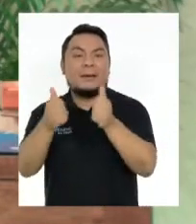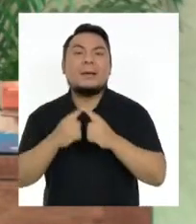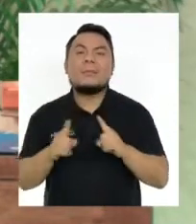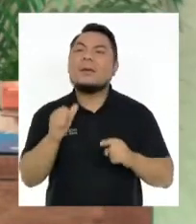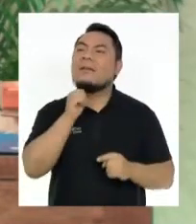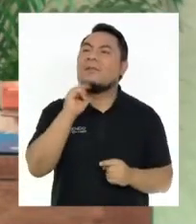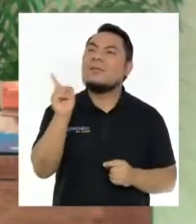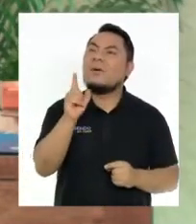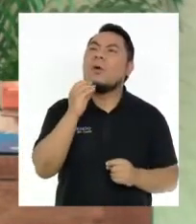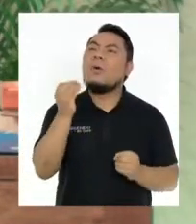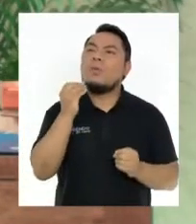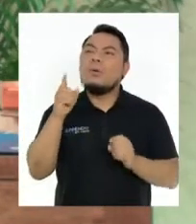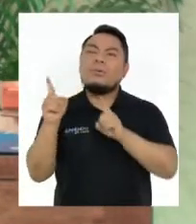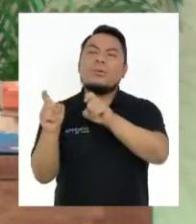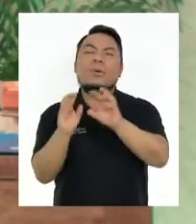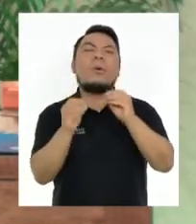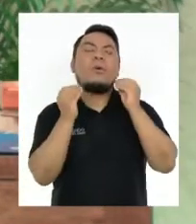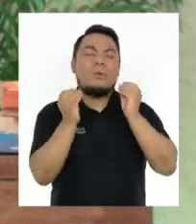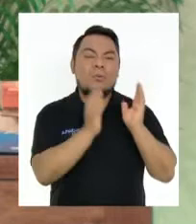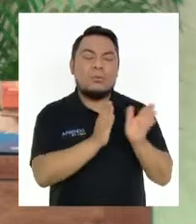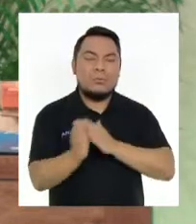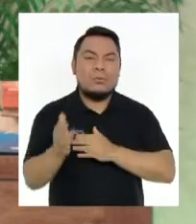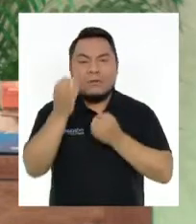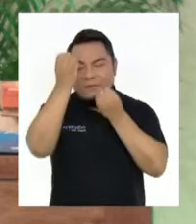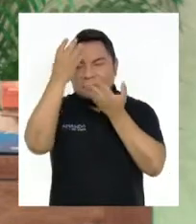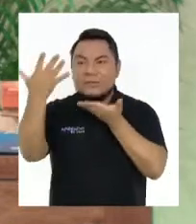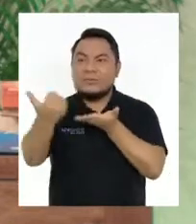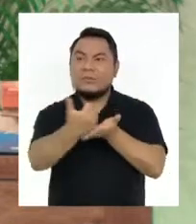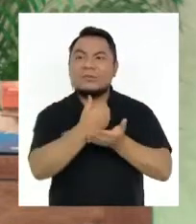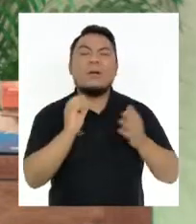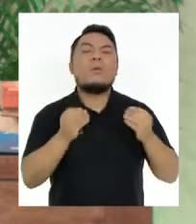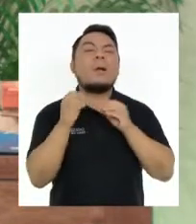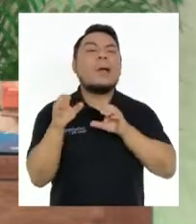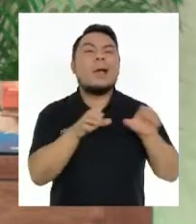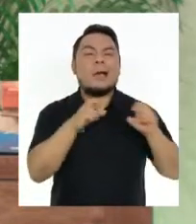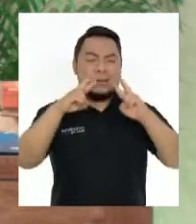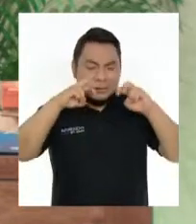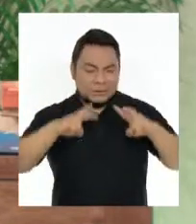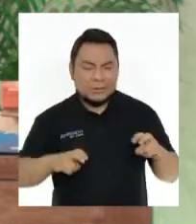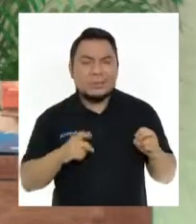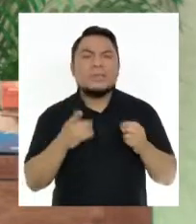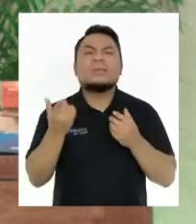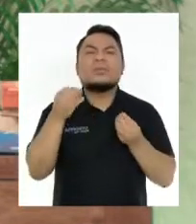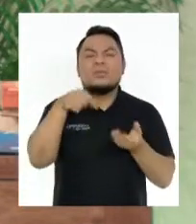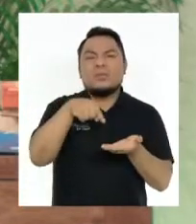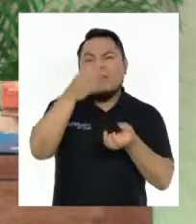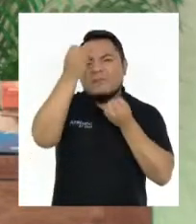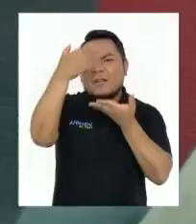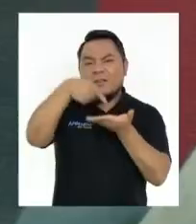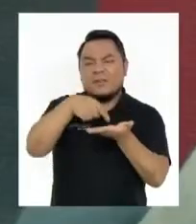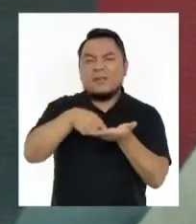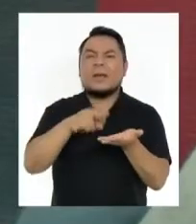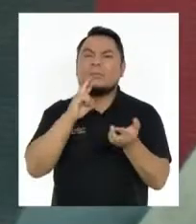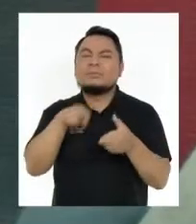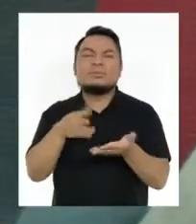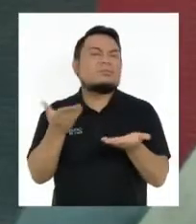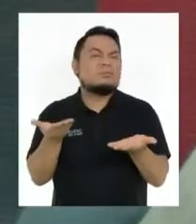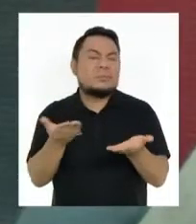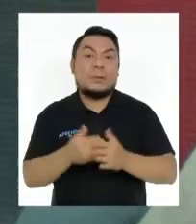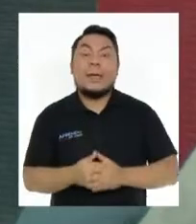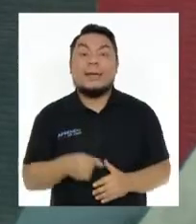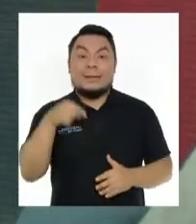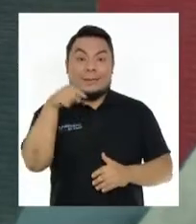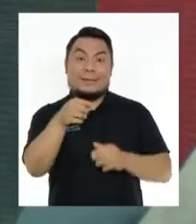cómo se elabora la encuesta, cómo se organizan los datos recogidos y cómo se hace el análisis e interpretación de esa información. Creo que para